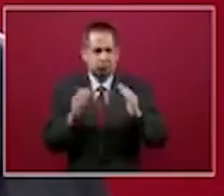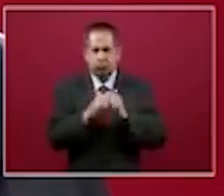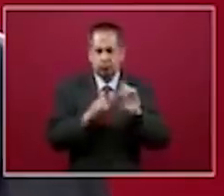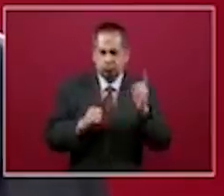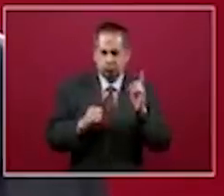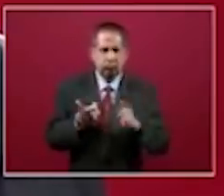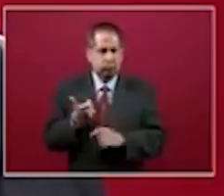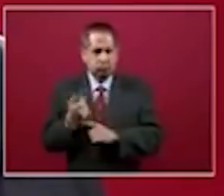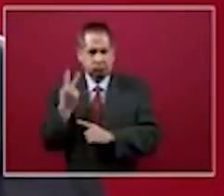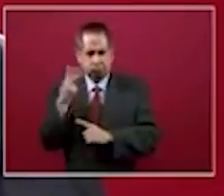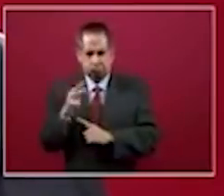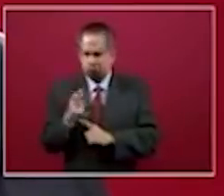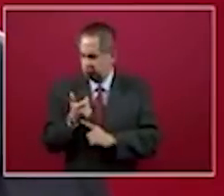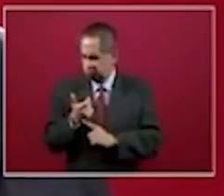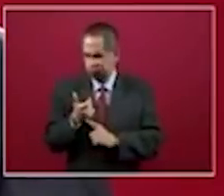dólar.